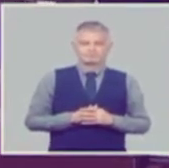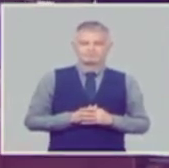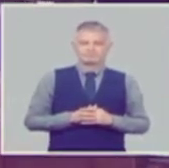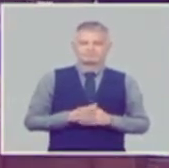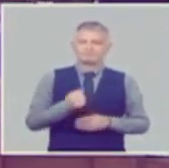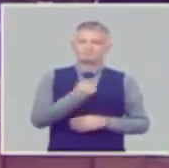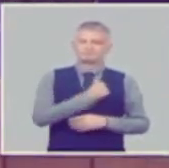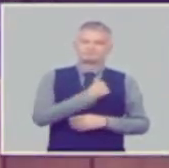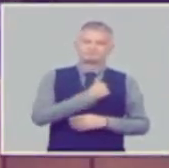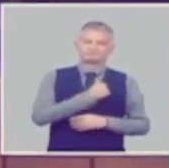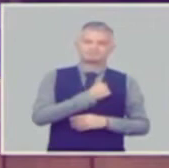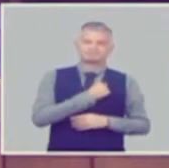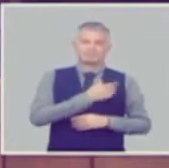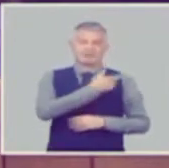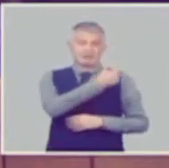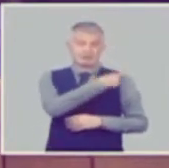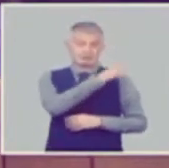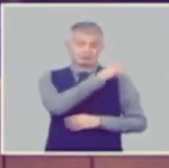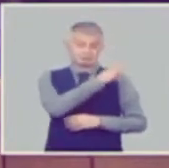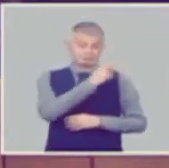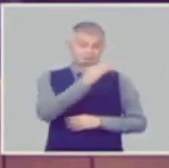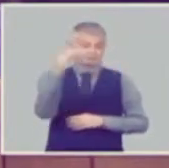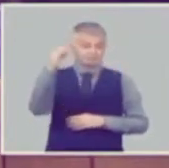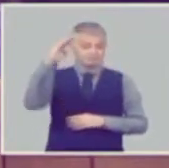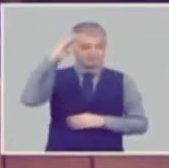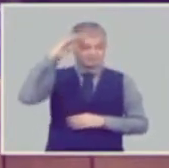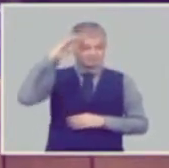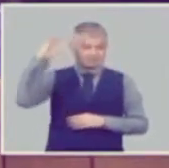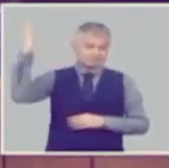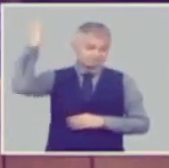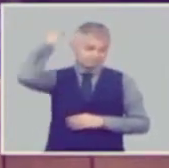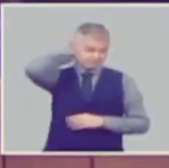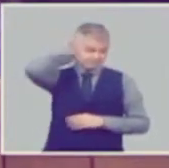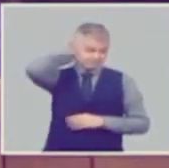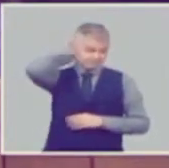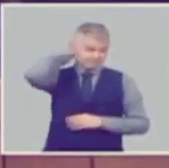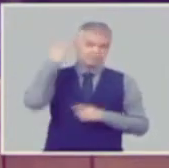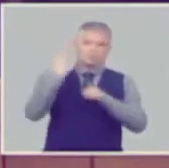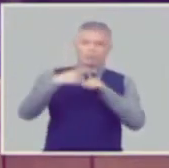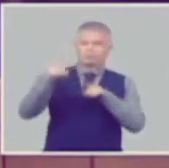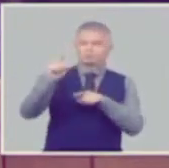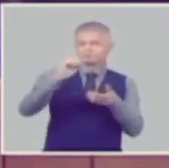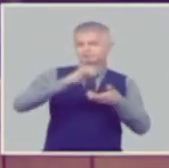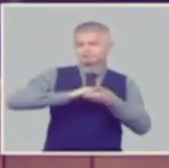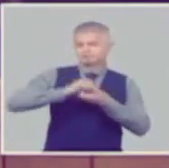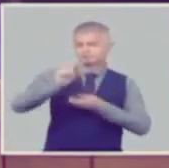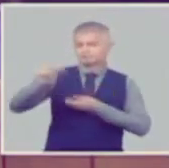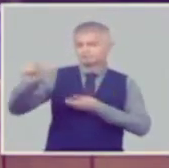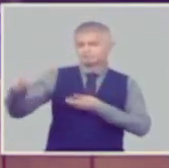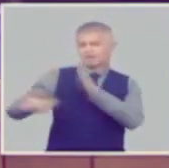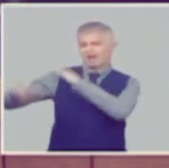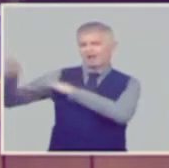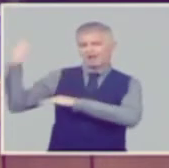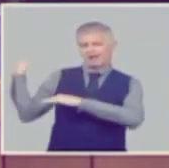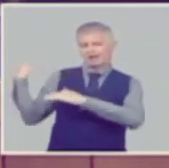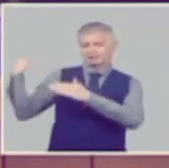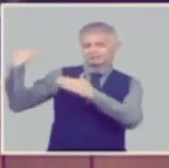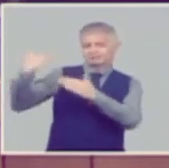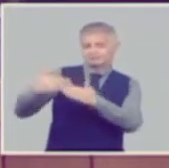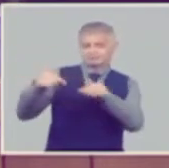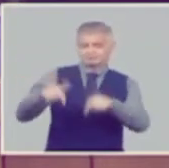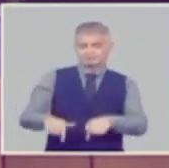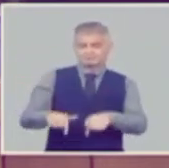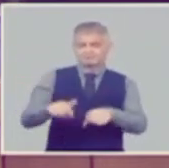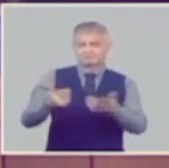Queridos general de ejército Raúl Castro Ruz y compañeros de la generación histórica, compañero Esteban Lasso, presidente